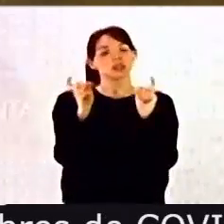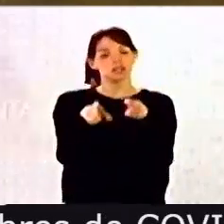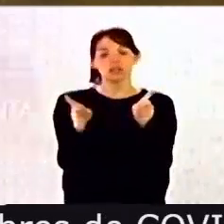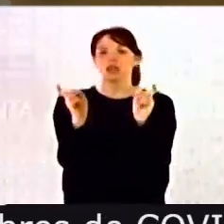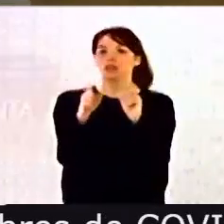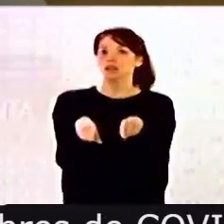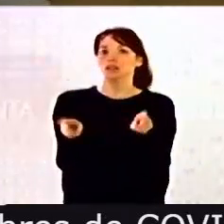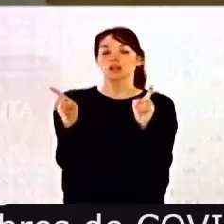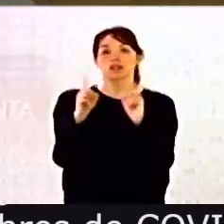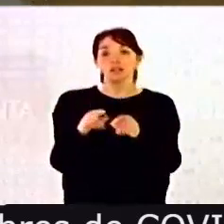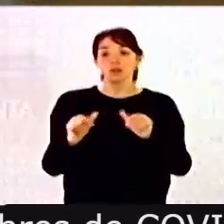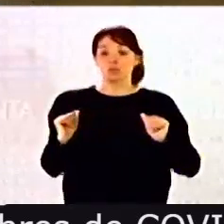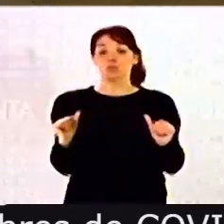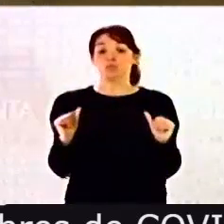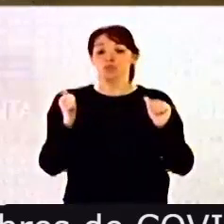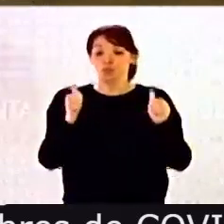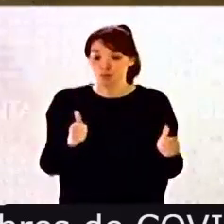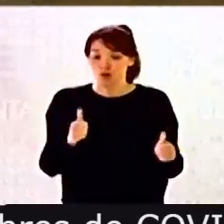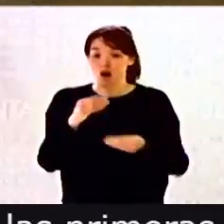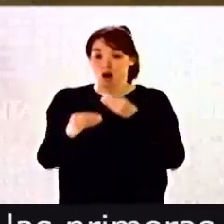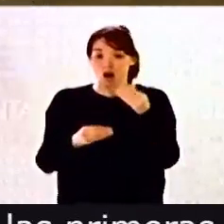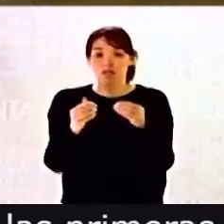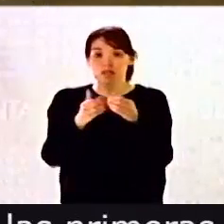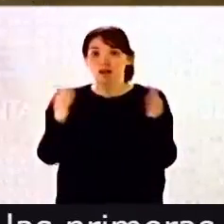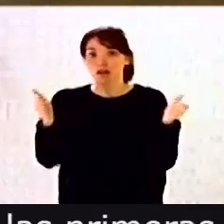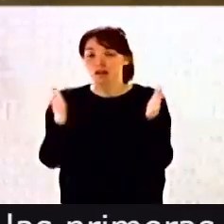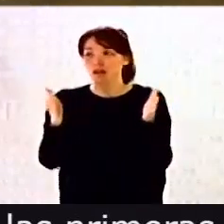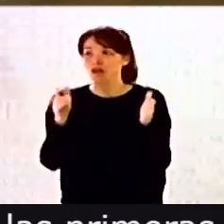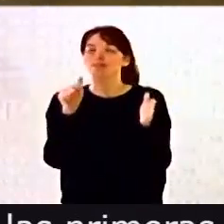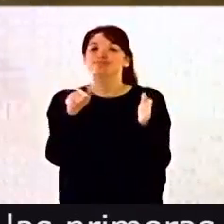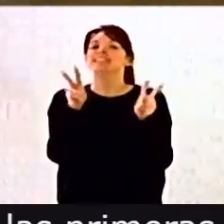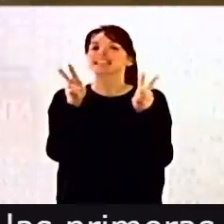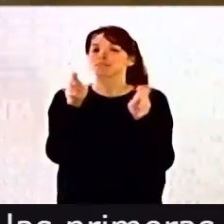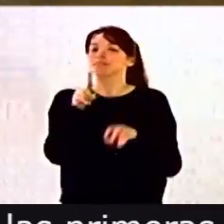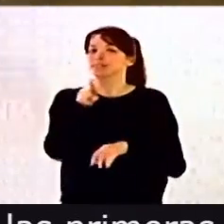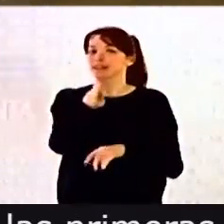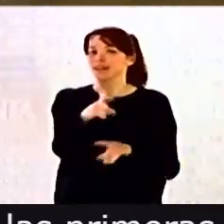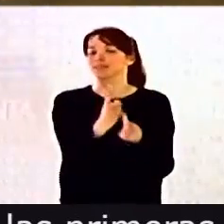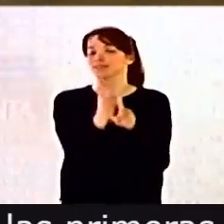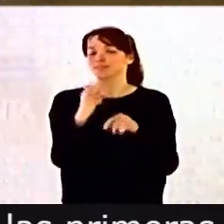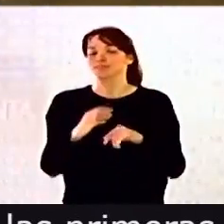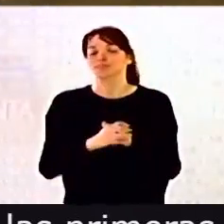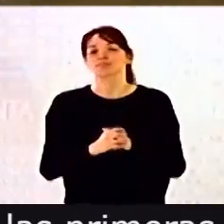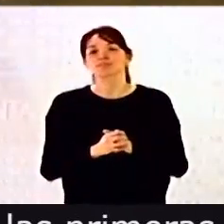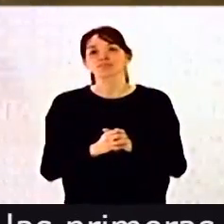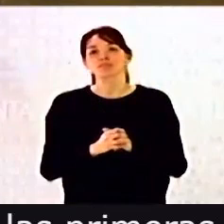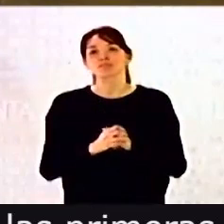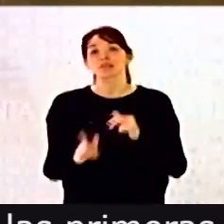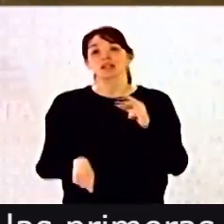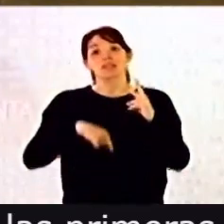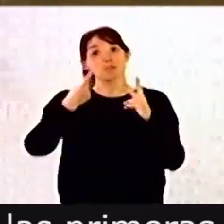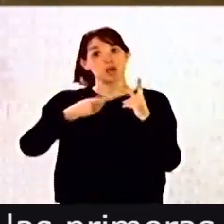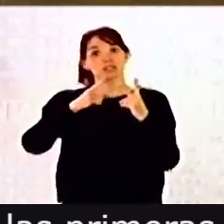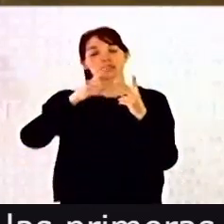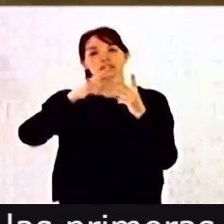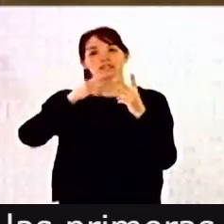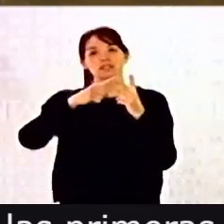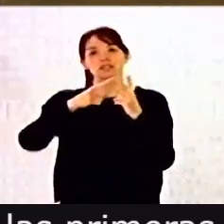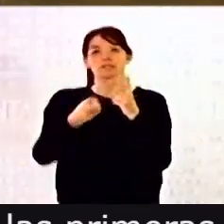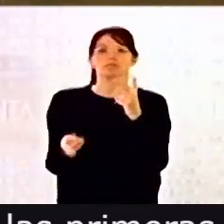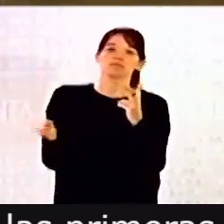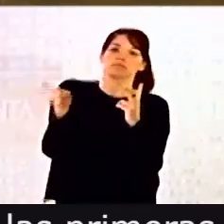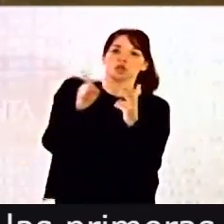las primeras intervenciones quirúrgicas serán las oncológicas. Después recuperaremos